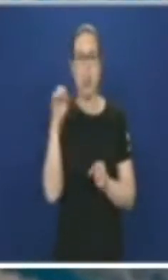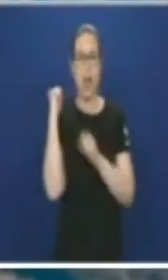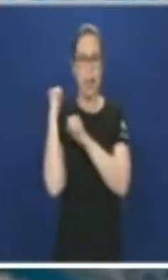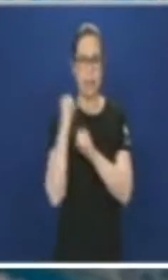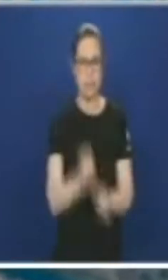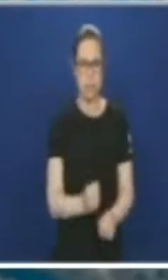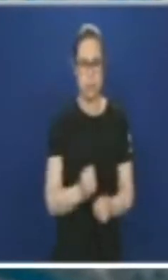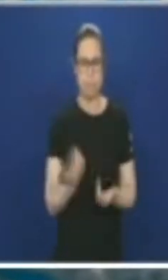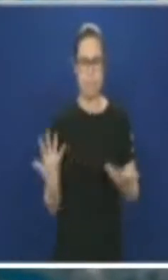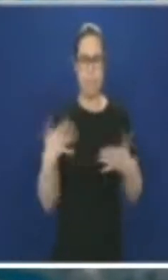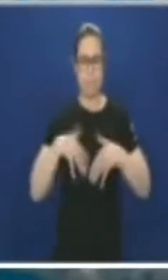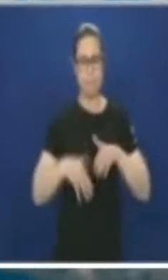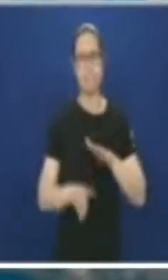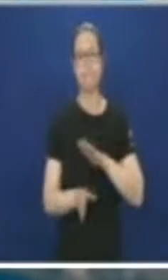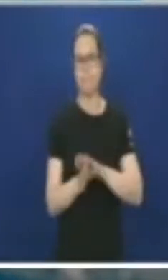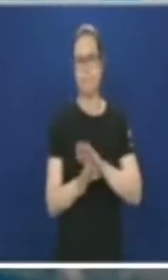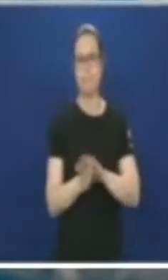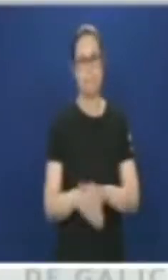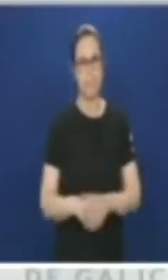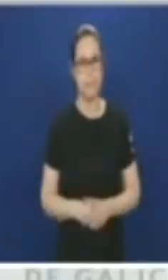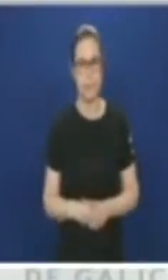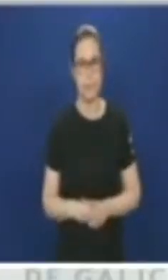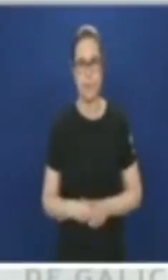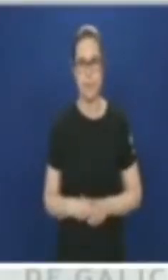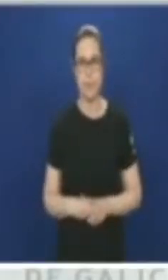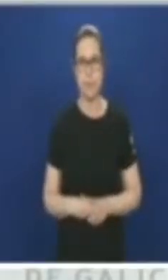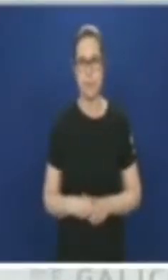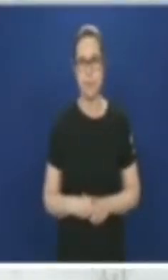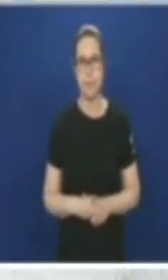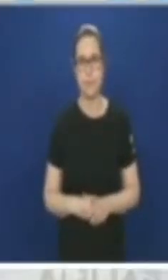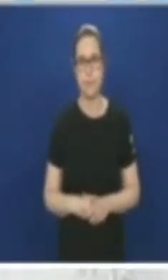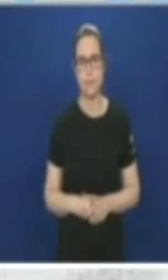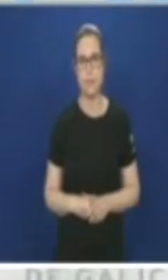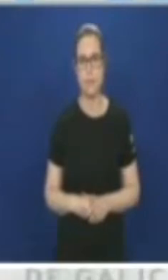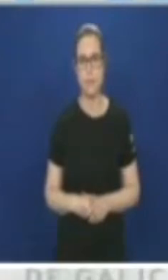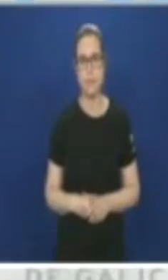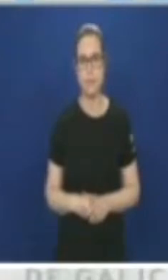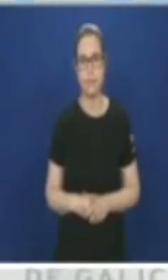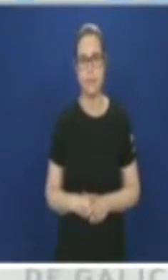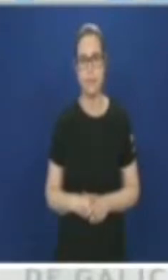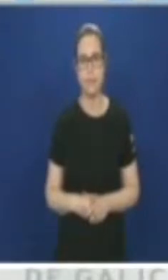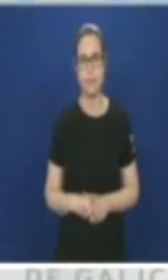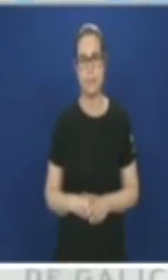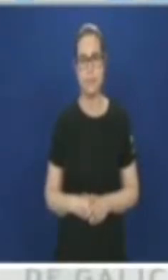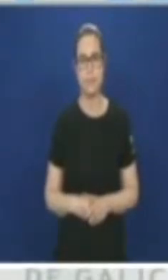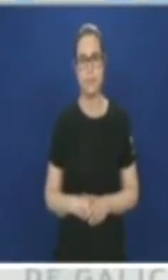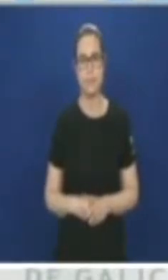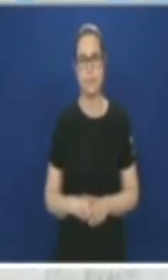nacemento.